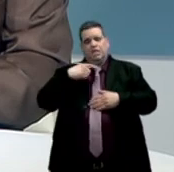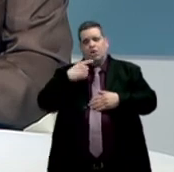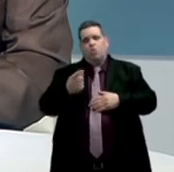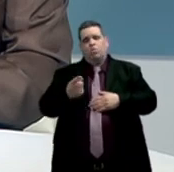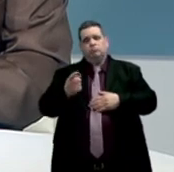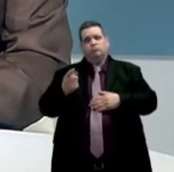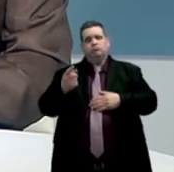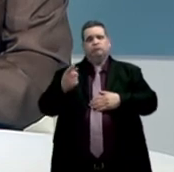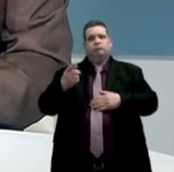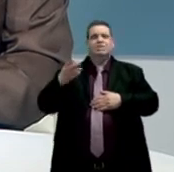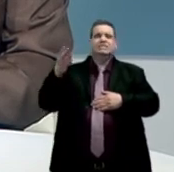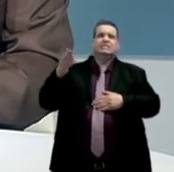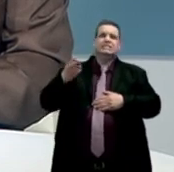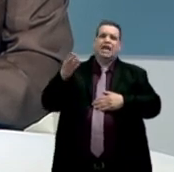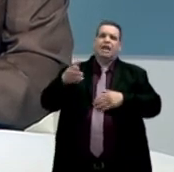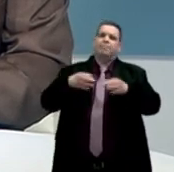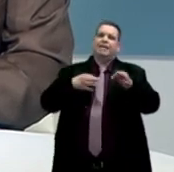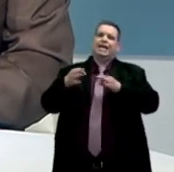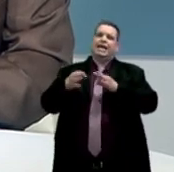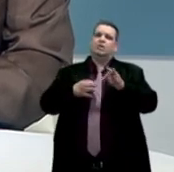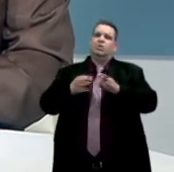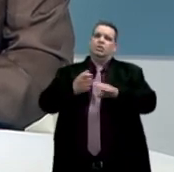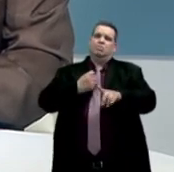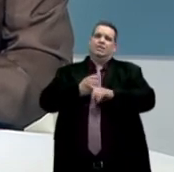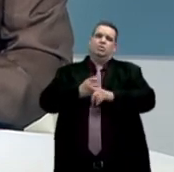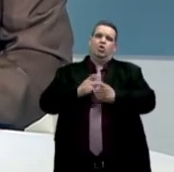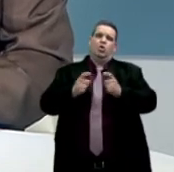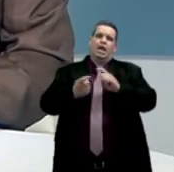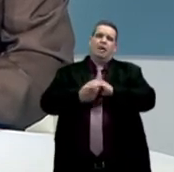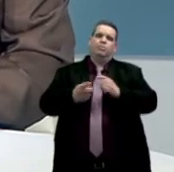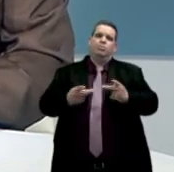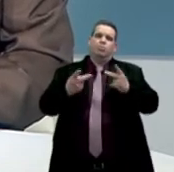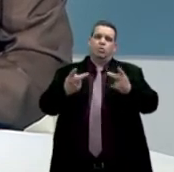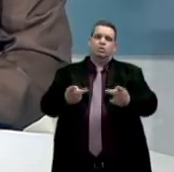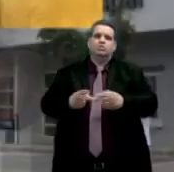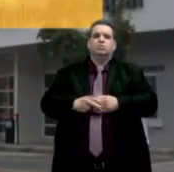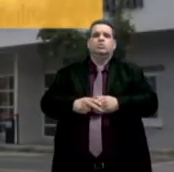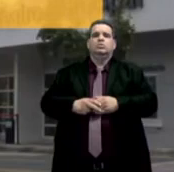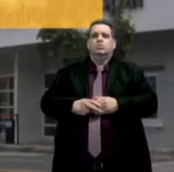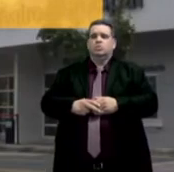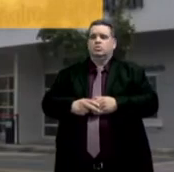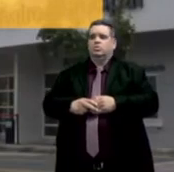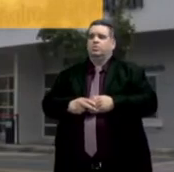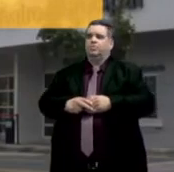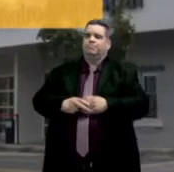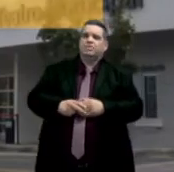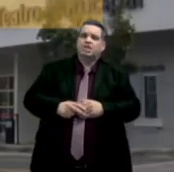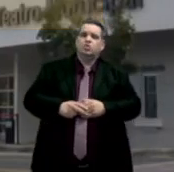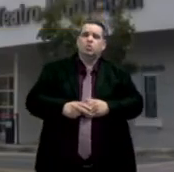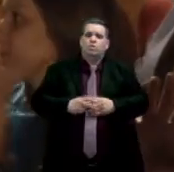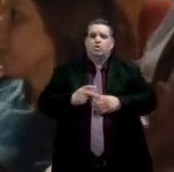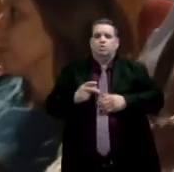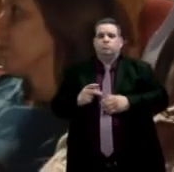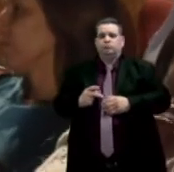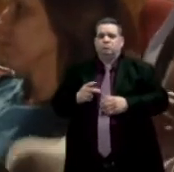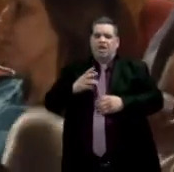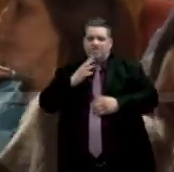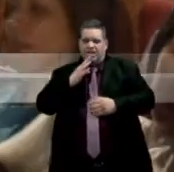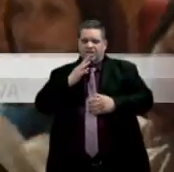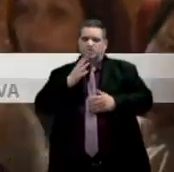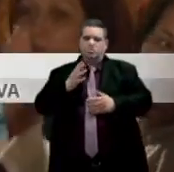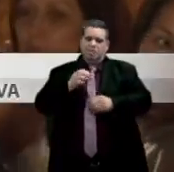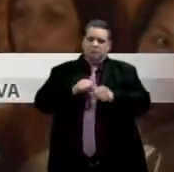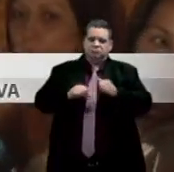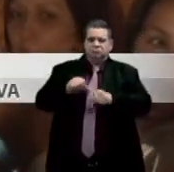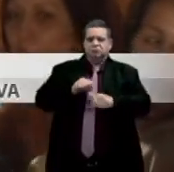televisado al país explicando los efectos de los cambios propuestos. Un conversatorio en el Teatro Municipal de Calley sirvió